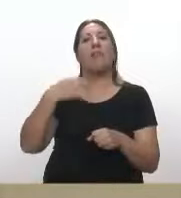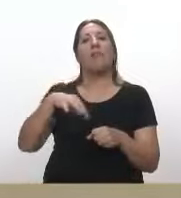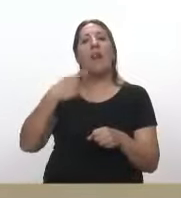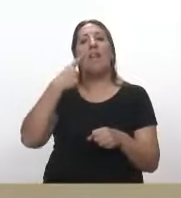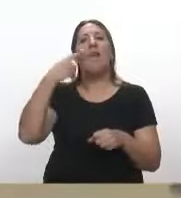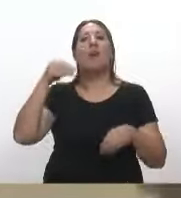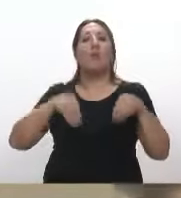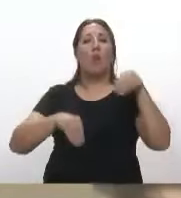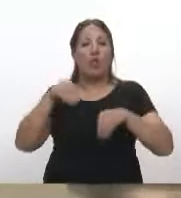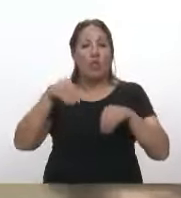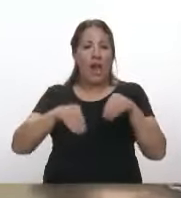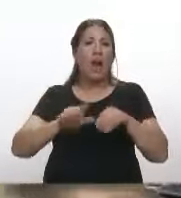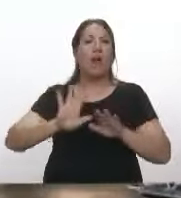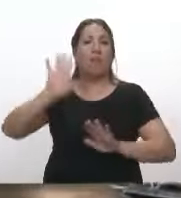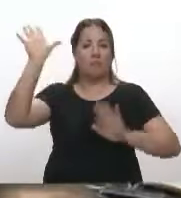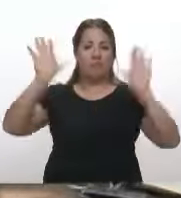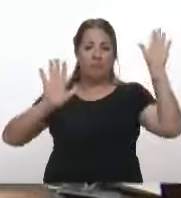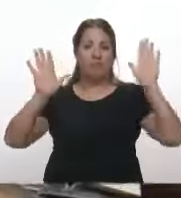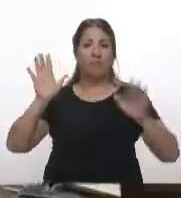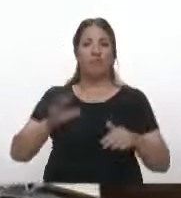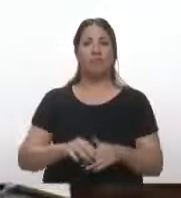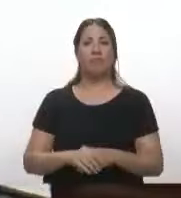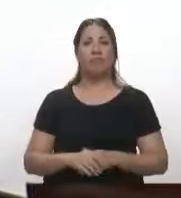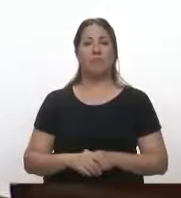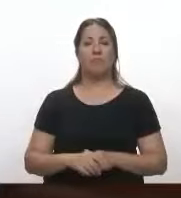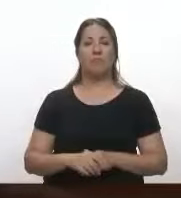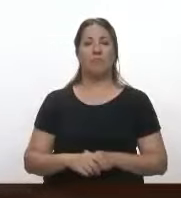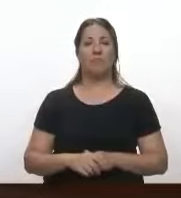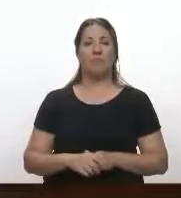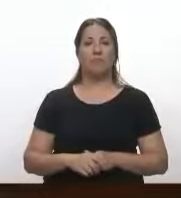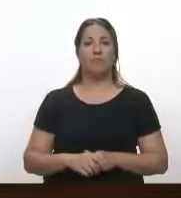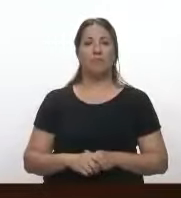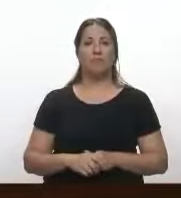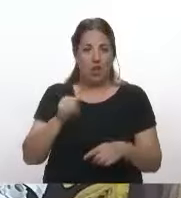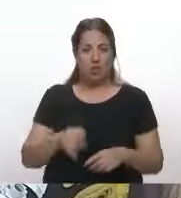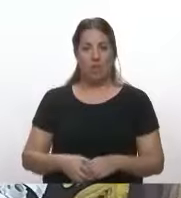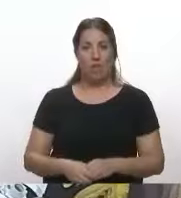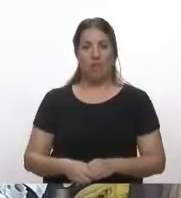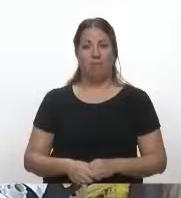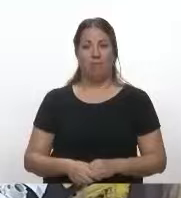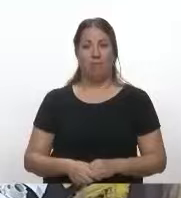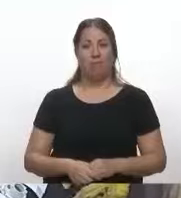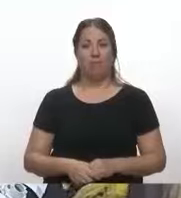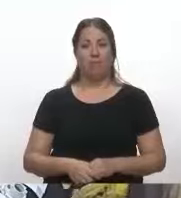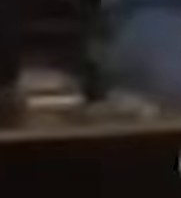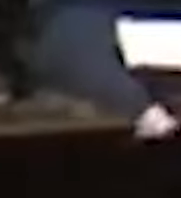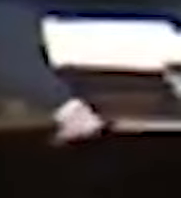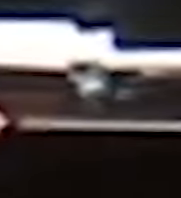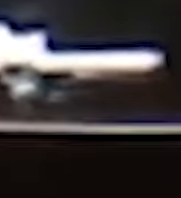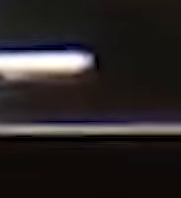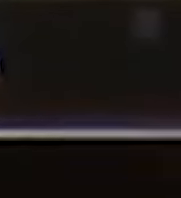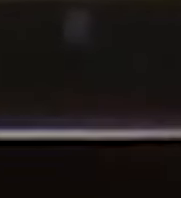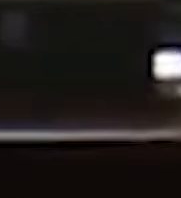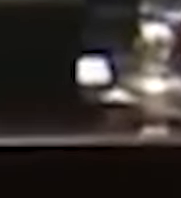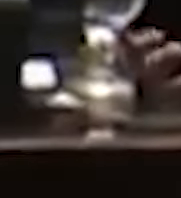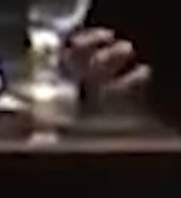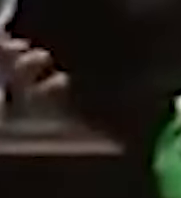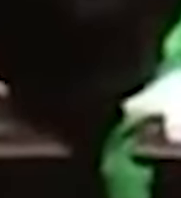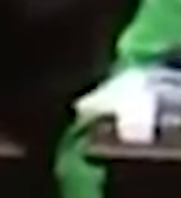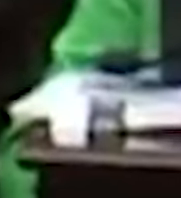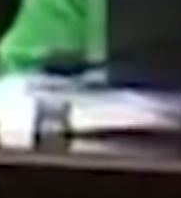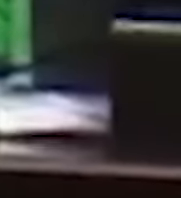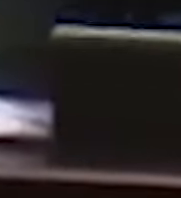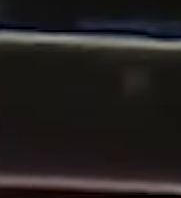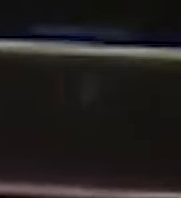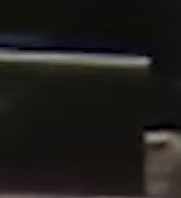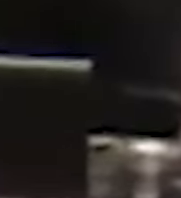Camaño aseguran que todos votaron de manera positiva porque no hubo rechazos explícitos utilizando la voz. El reglamento igualmente establece que el